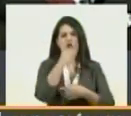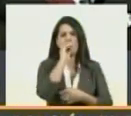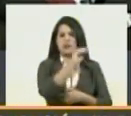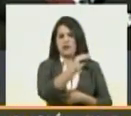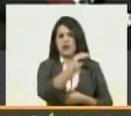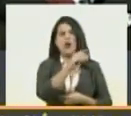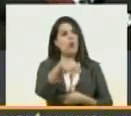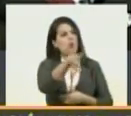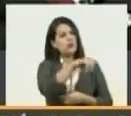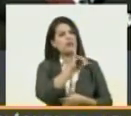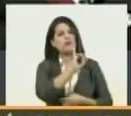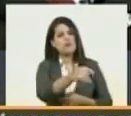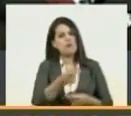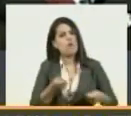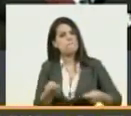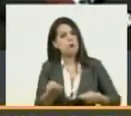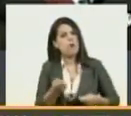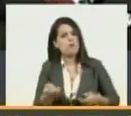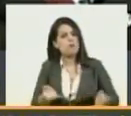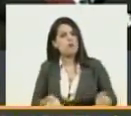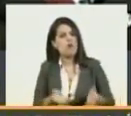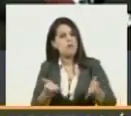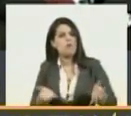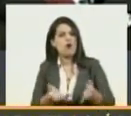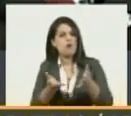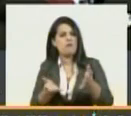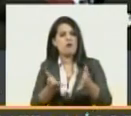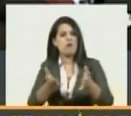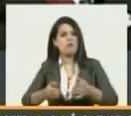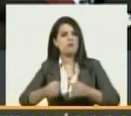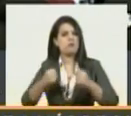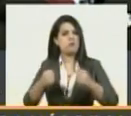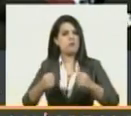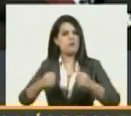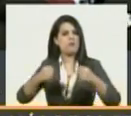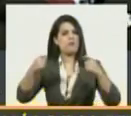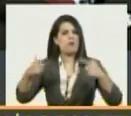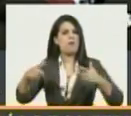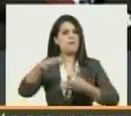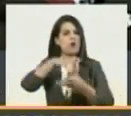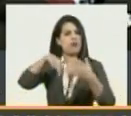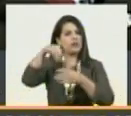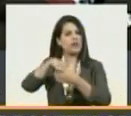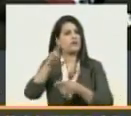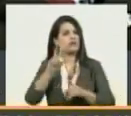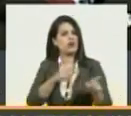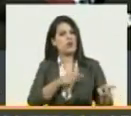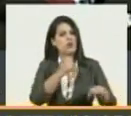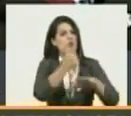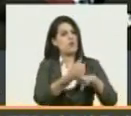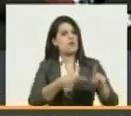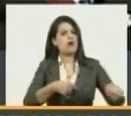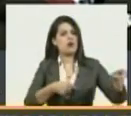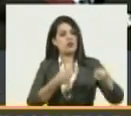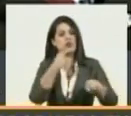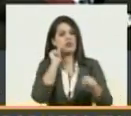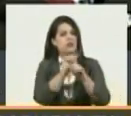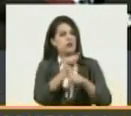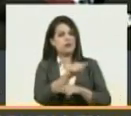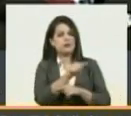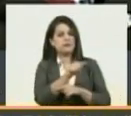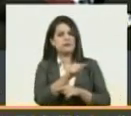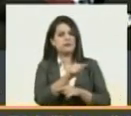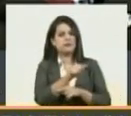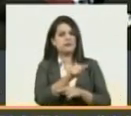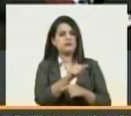Ustedes están propiciando y promoviendo que se instale un escenario de violencia en Venezuela. Y ocurrió